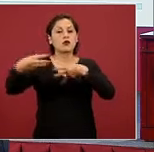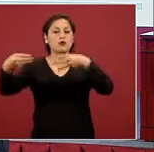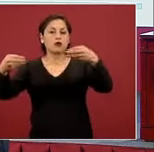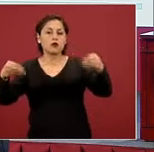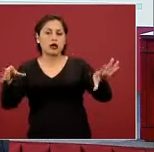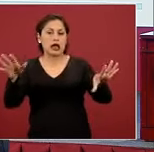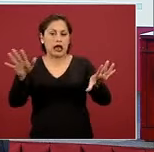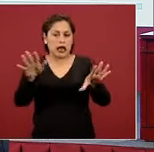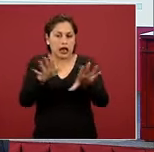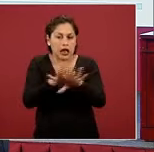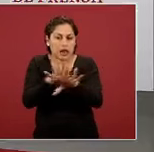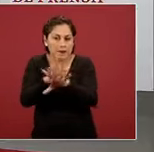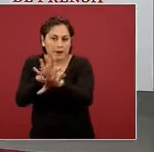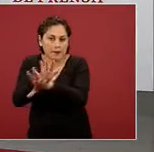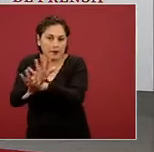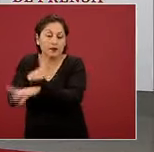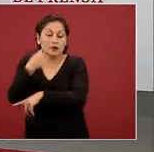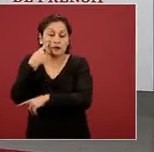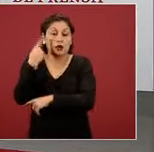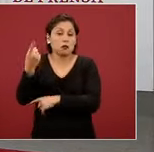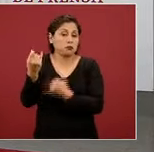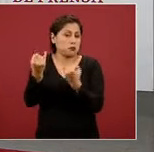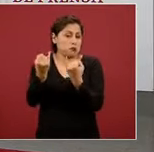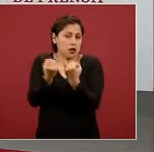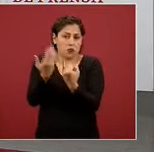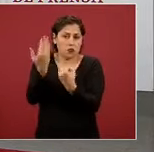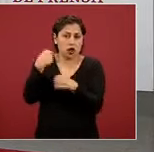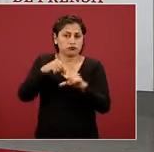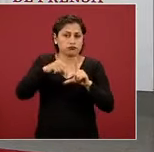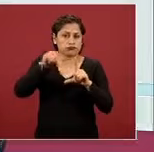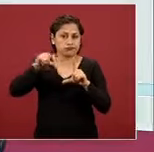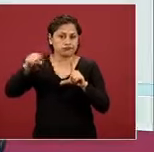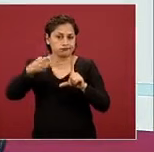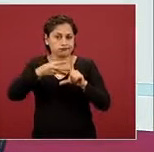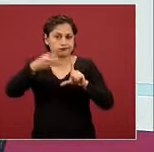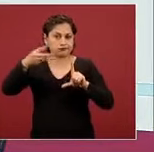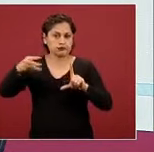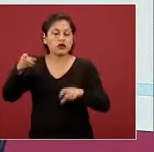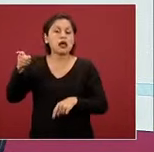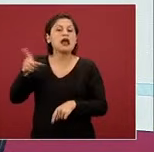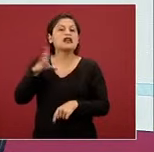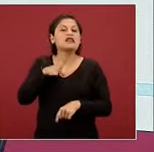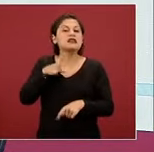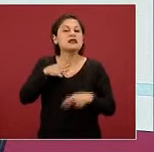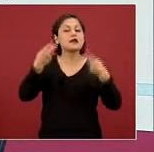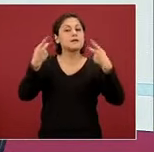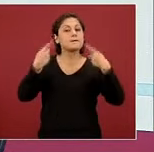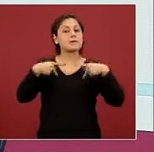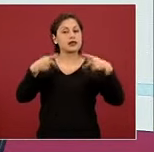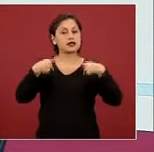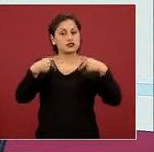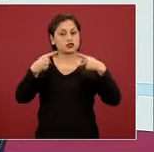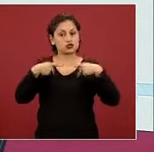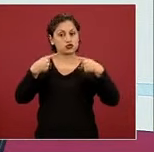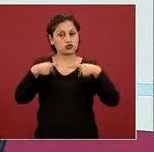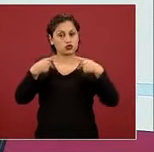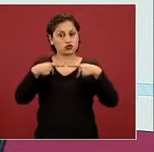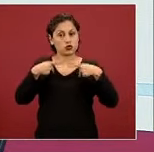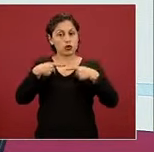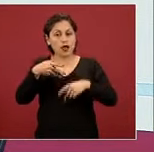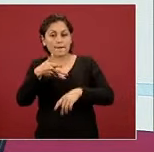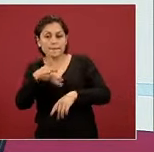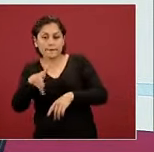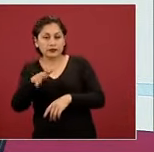actividad epidémica en el tiempo. Es también una curva epidémica. Aquí tenemos el número de casos. En esta diapositiva son los casos